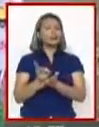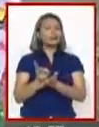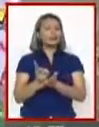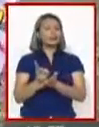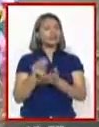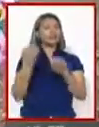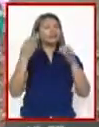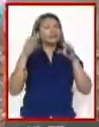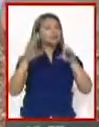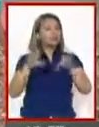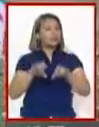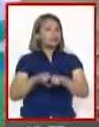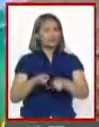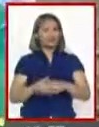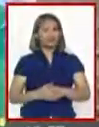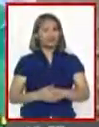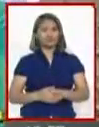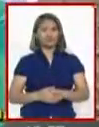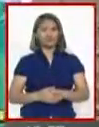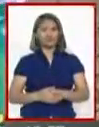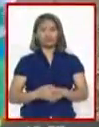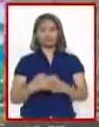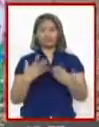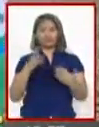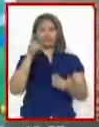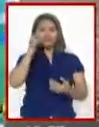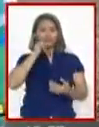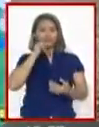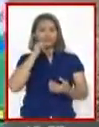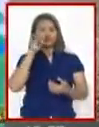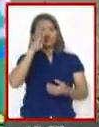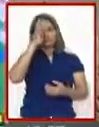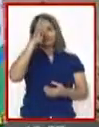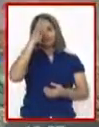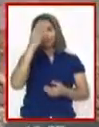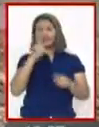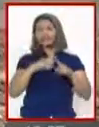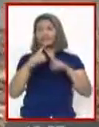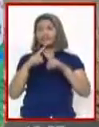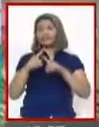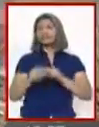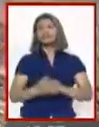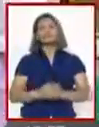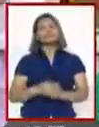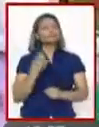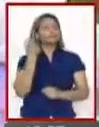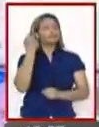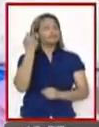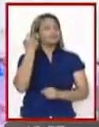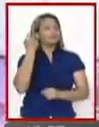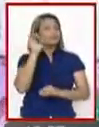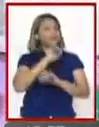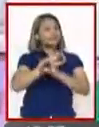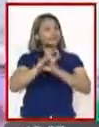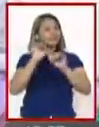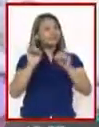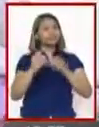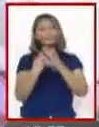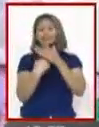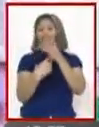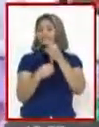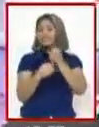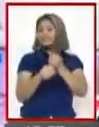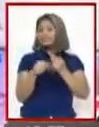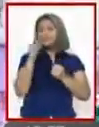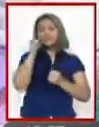el contrato por el hecho de que, bueno, ella iba a hacer no sé qué, no sé cuánto, no sé. Yo como de todo eso no entendía nada, pues yo confiando